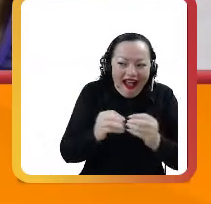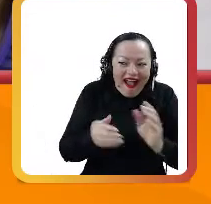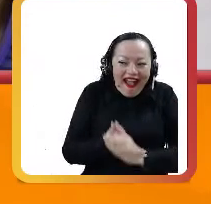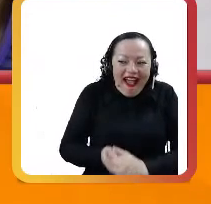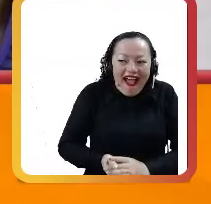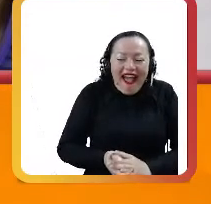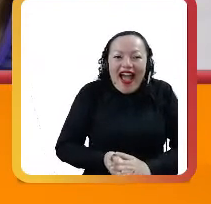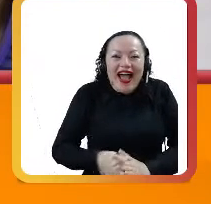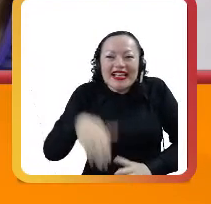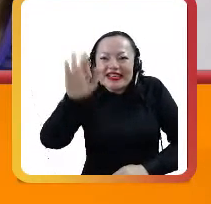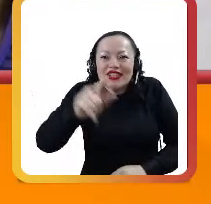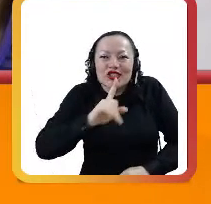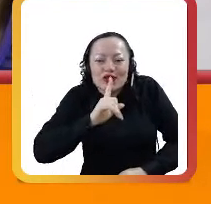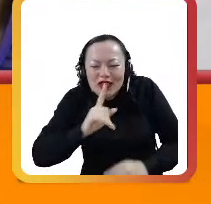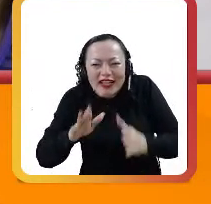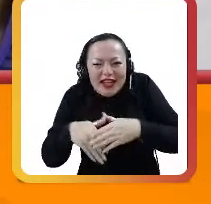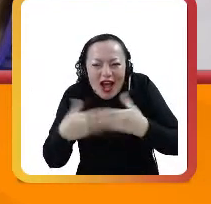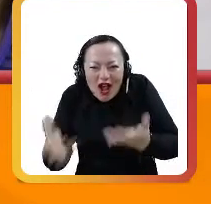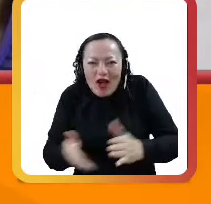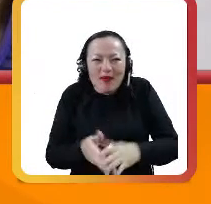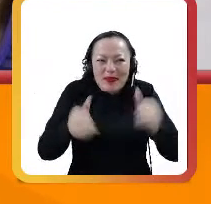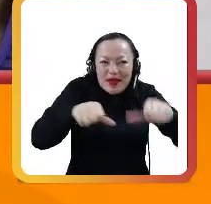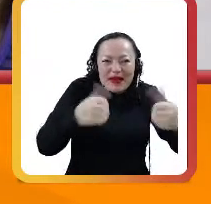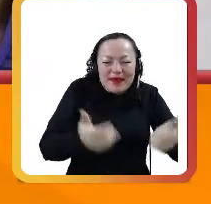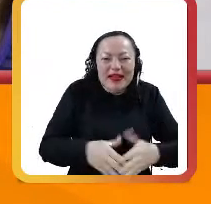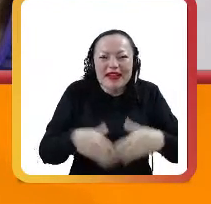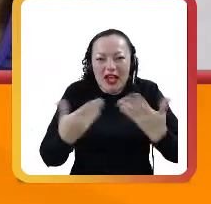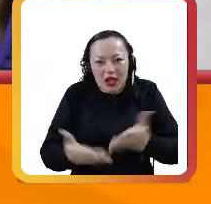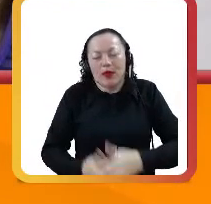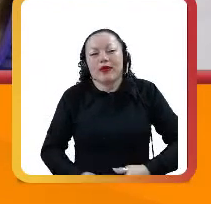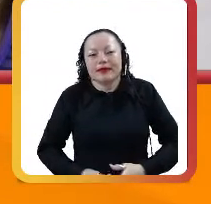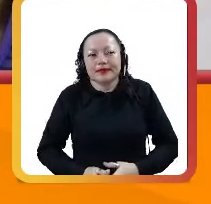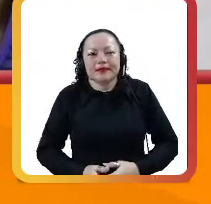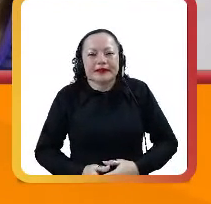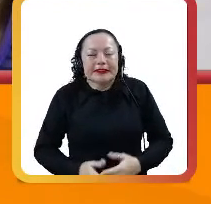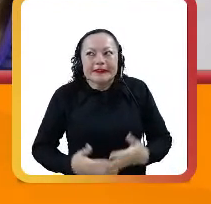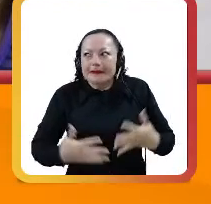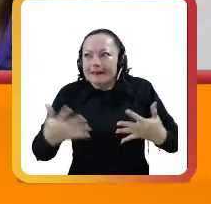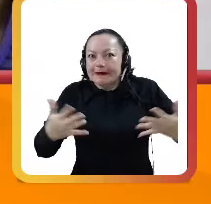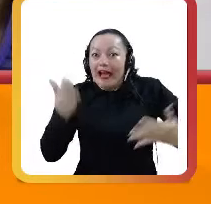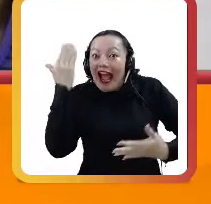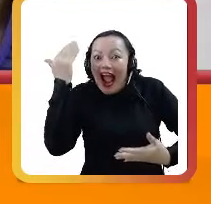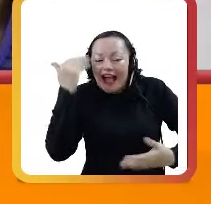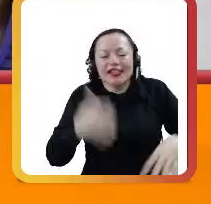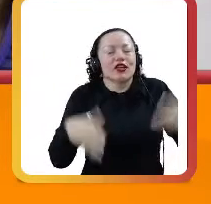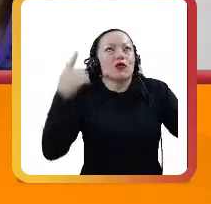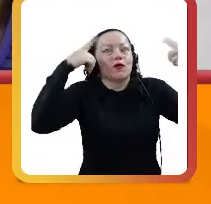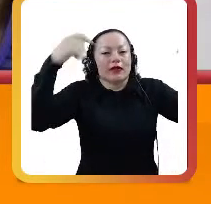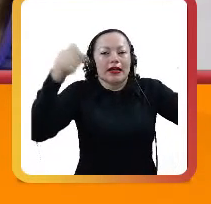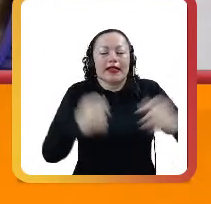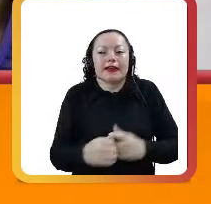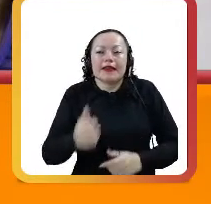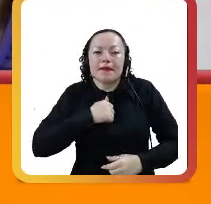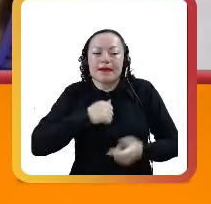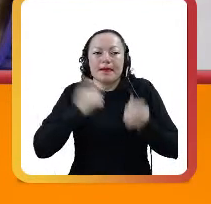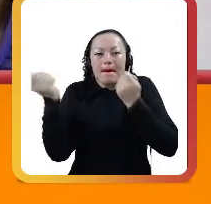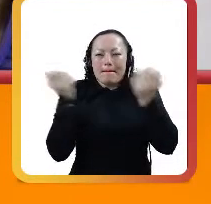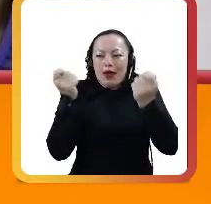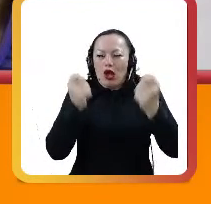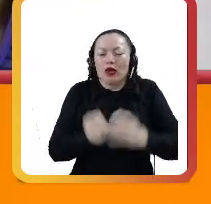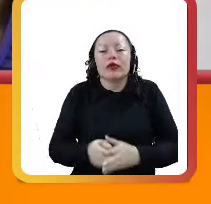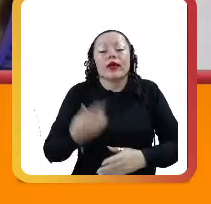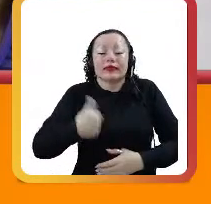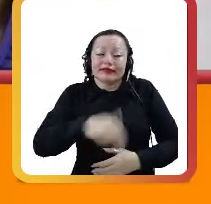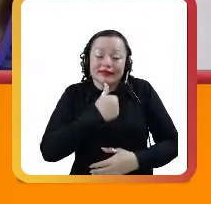lado, fresco, eso no pasa nada, hágalo mal. Entonces, el tener ese autocontrol hace que nosotros